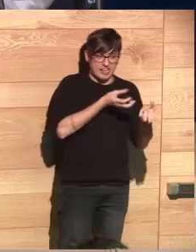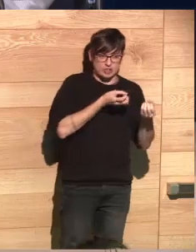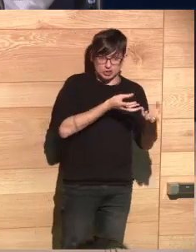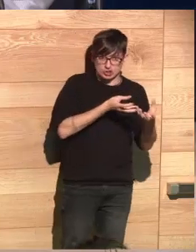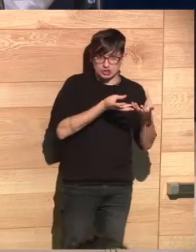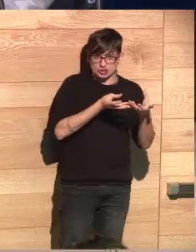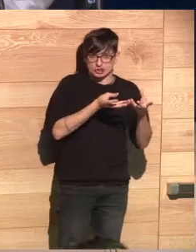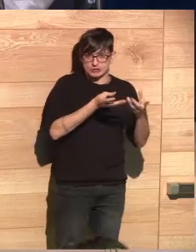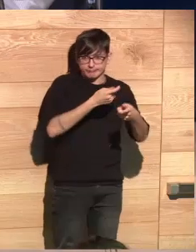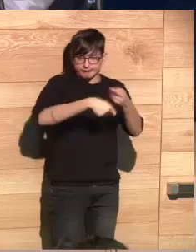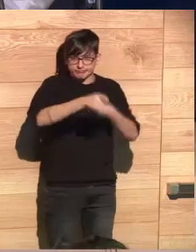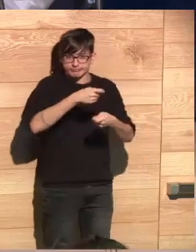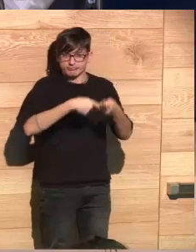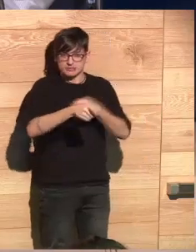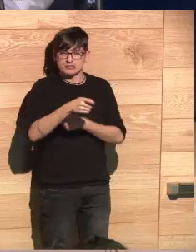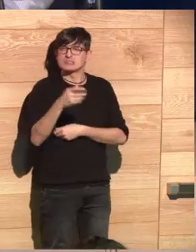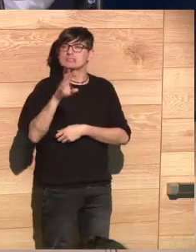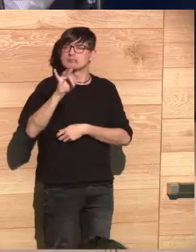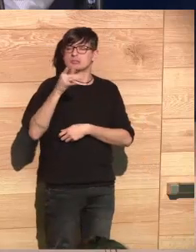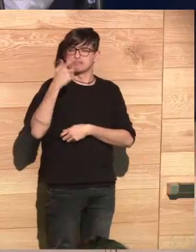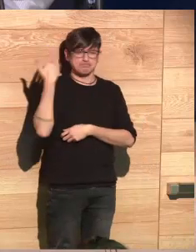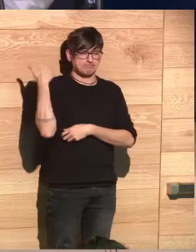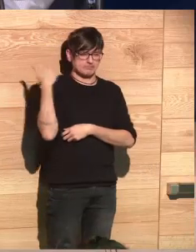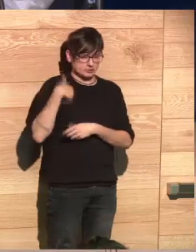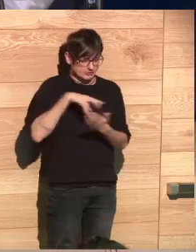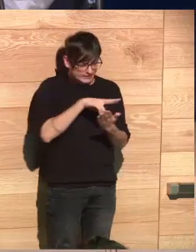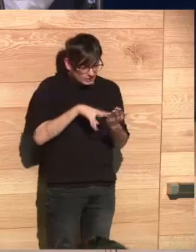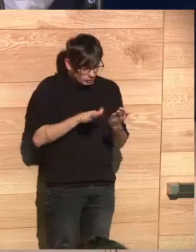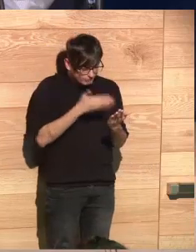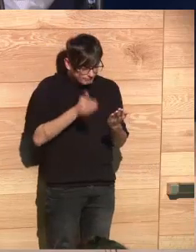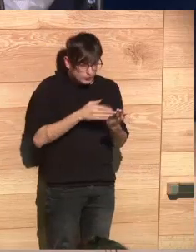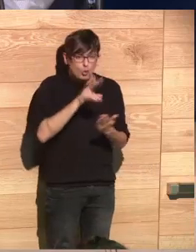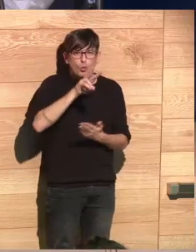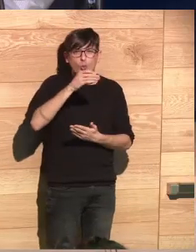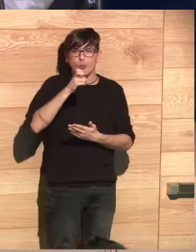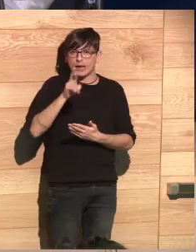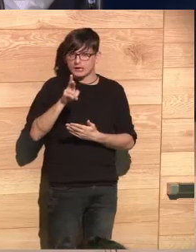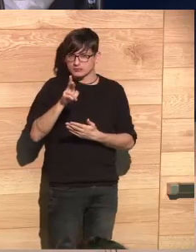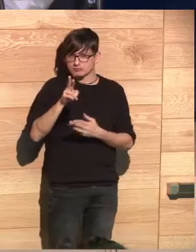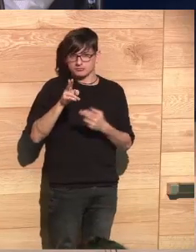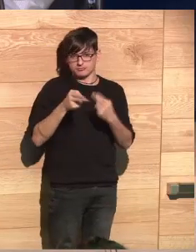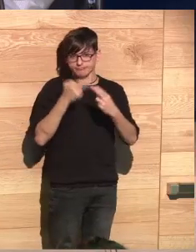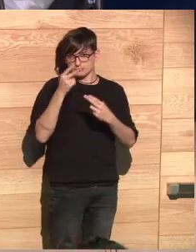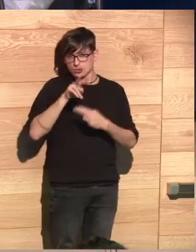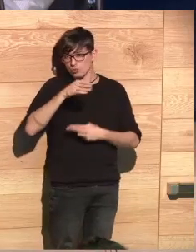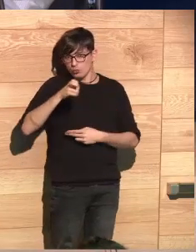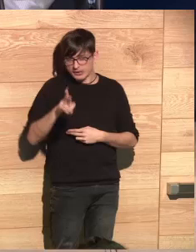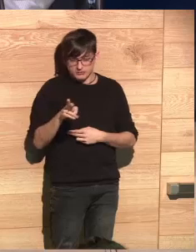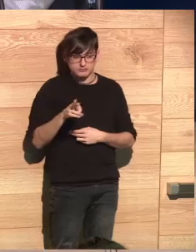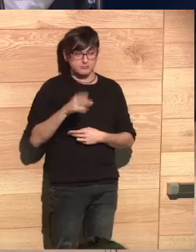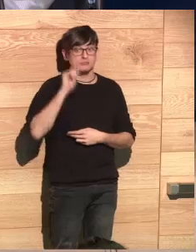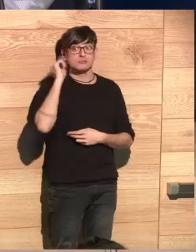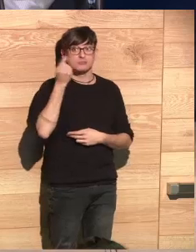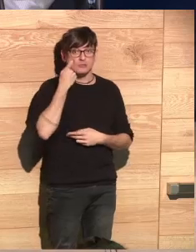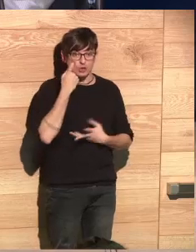esa información es valiosa. El otro día, por ejemplo, estaba leyendo que Uber descubrió en un momento dado que los conductores